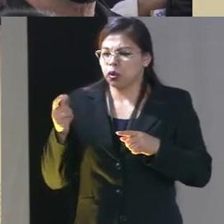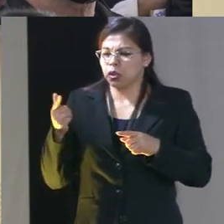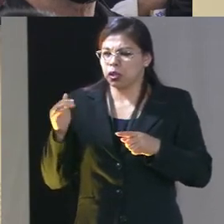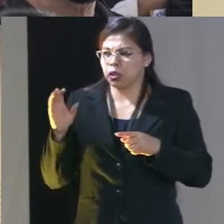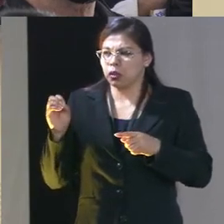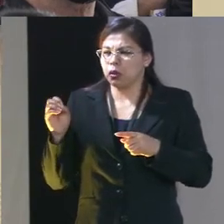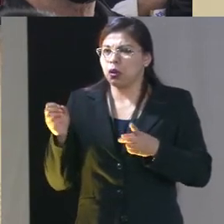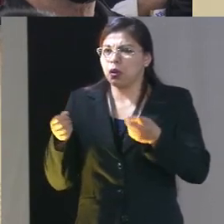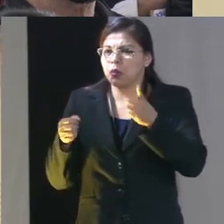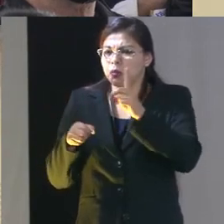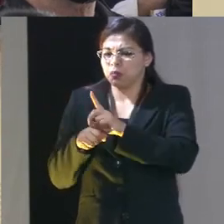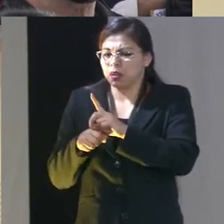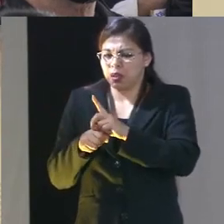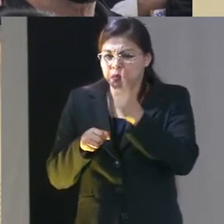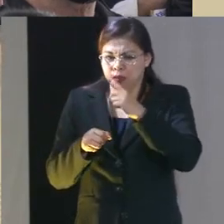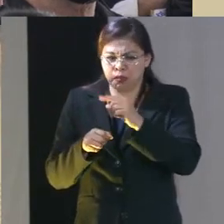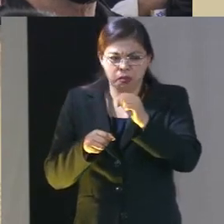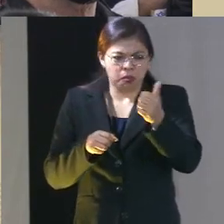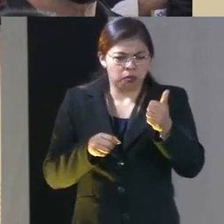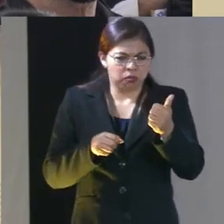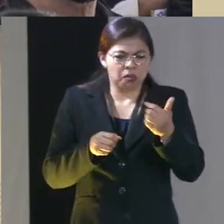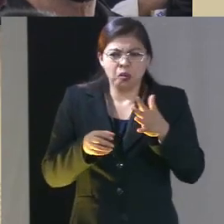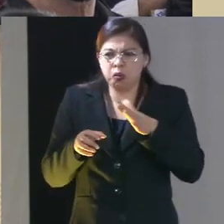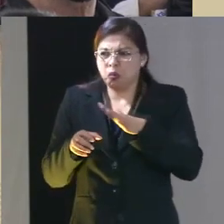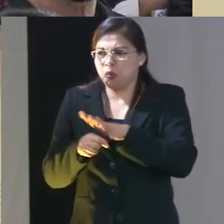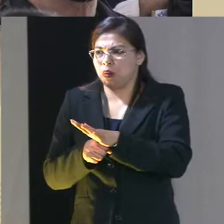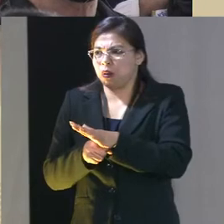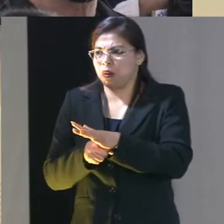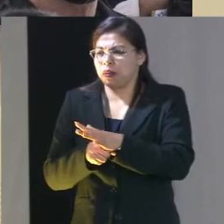otro Cortés lo logre